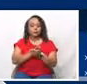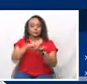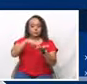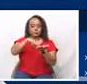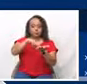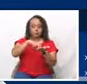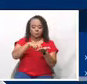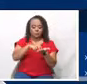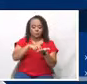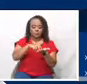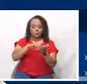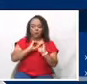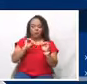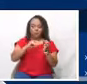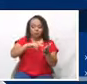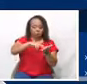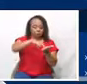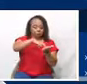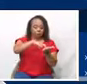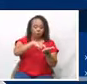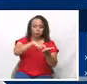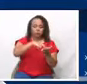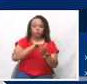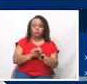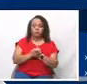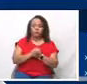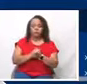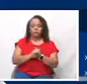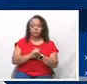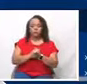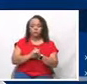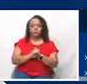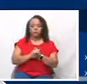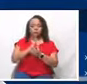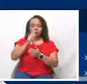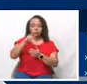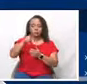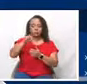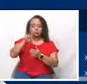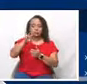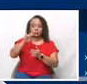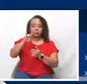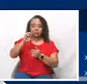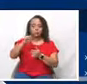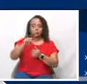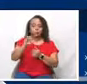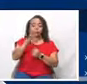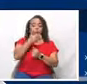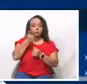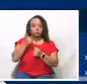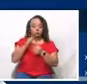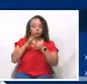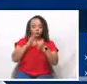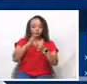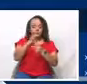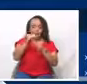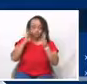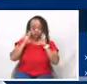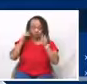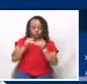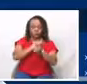un cuarto, o sea, de 45 grados de flexión de cadera. Su prótesis se convirtió en su mejor aliado y se enfocó en